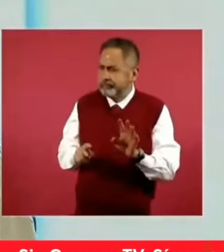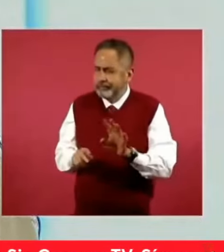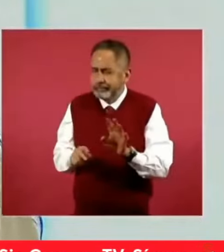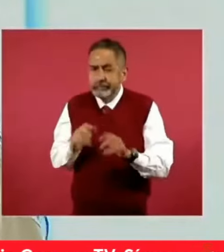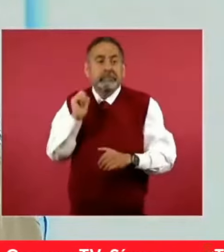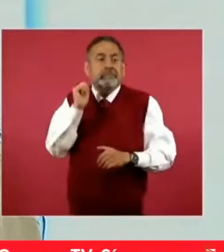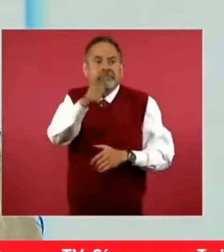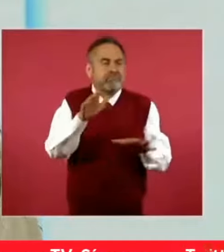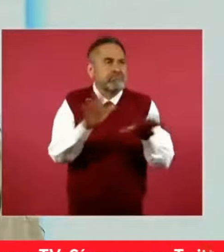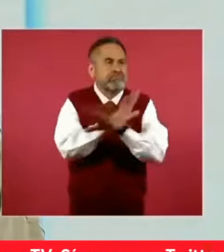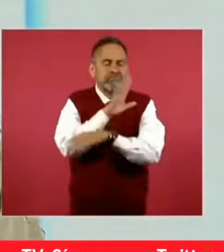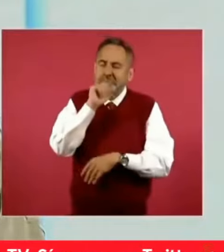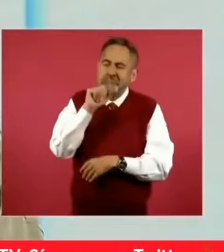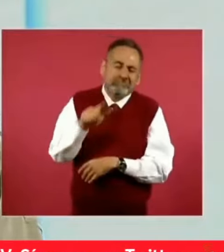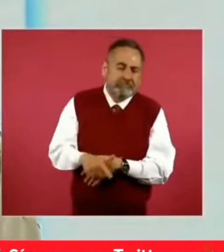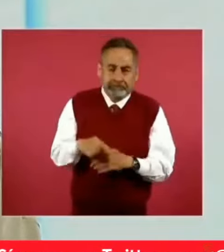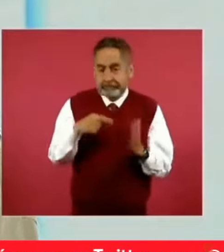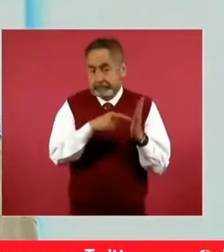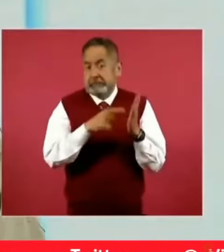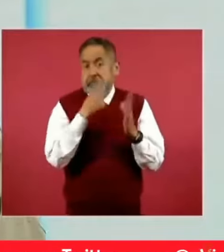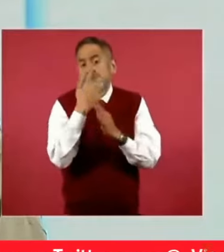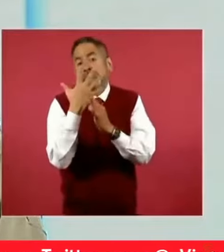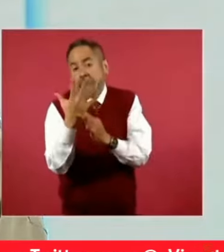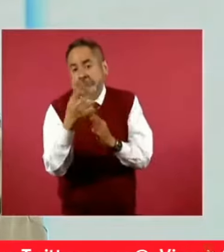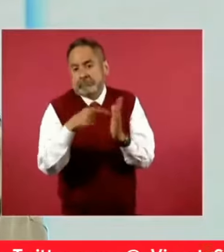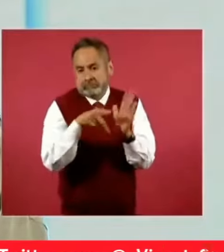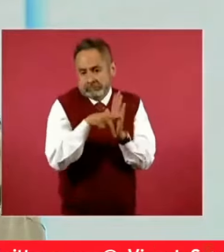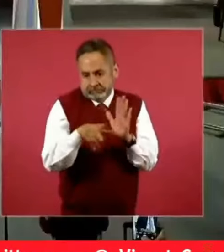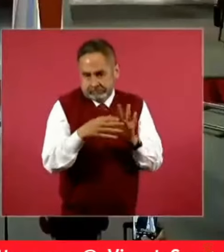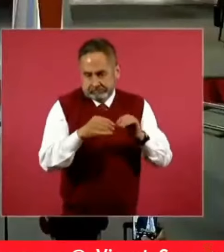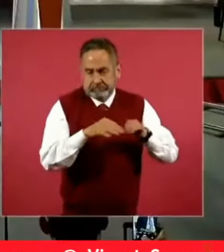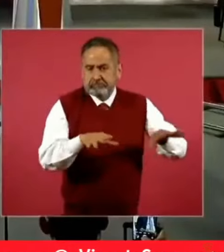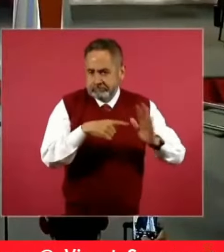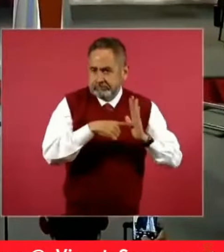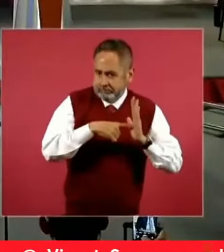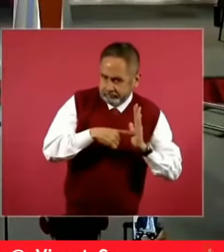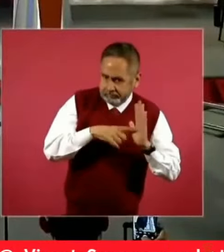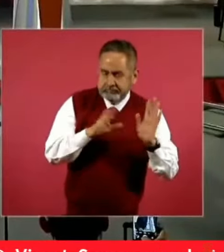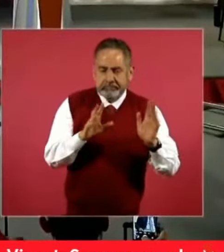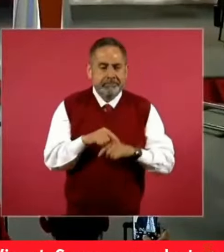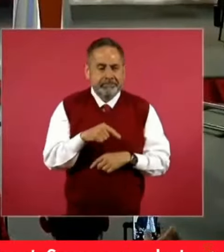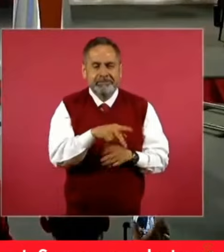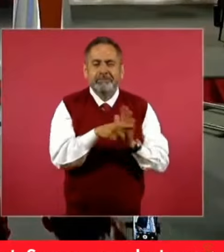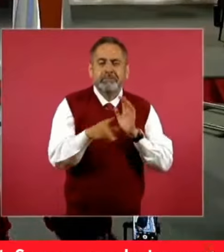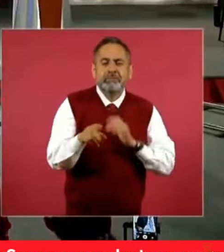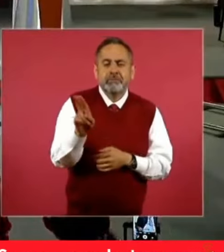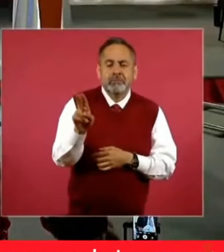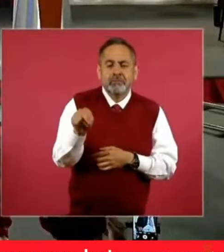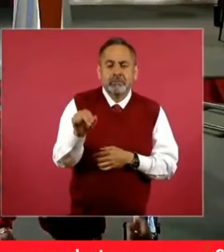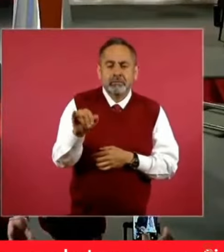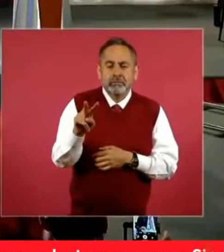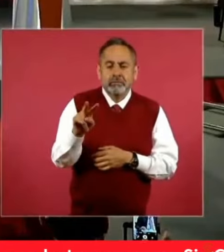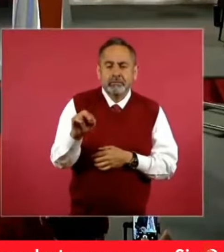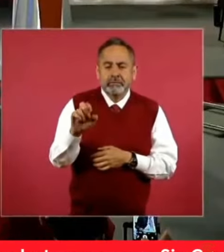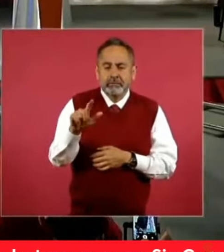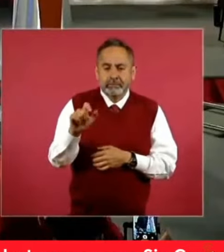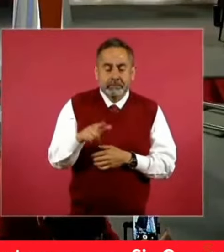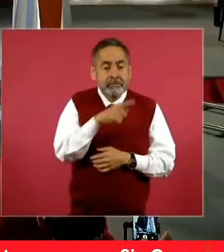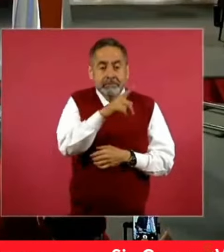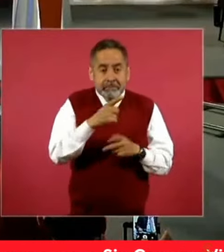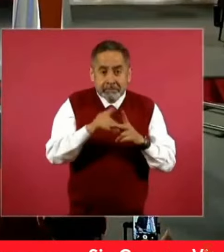mal», dice aquí el artículo del Universal. Hasta aquí la lectura de este artículo, pero sus datos